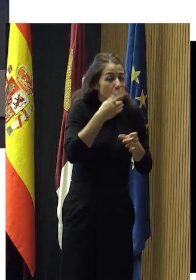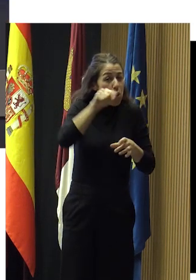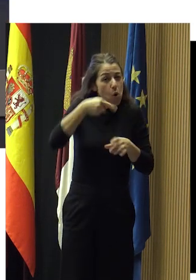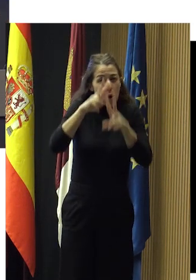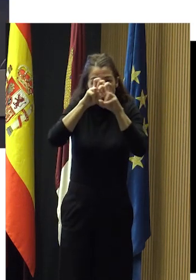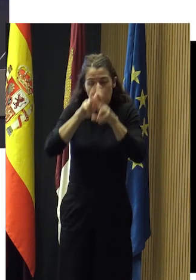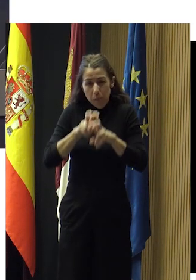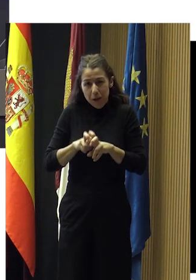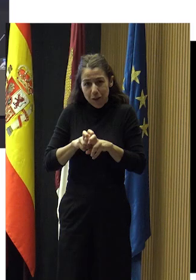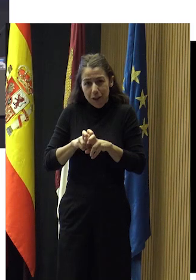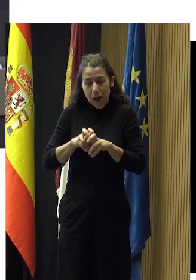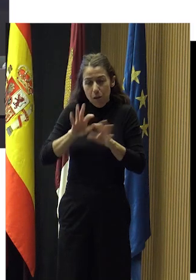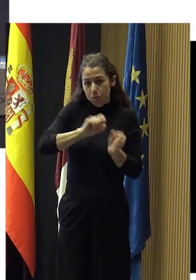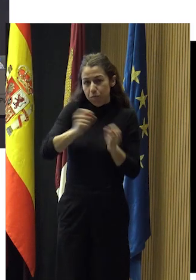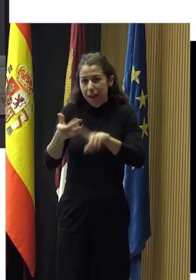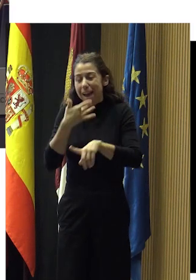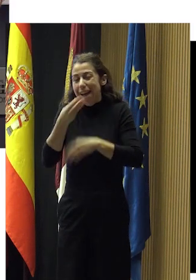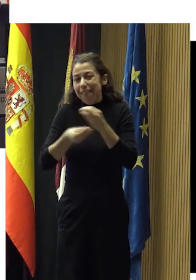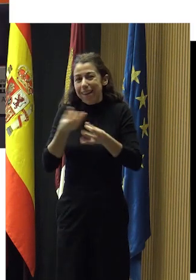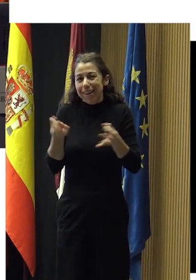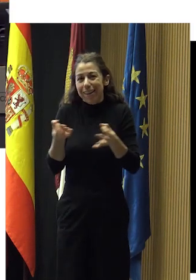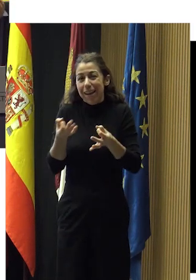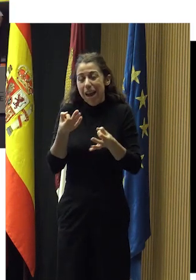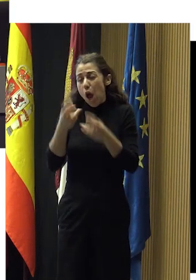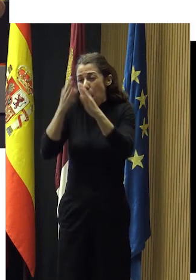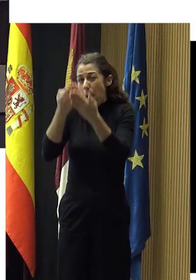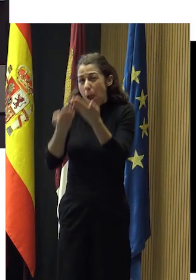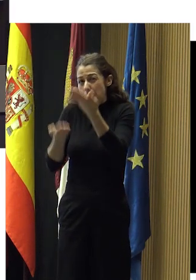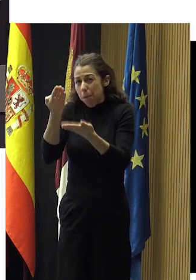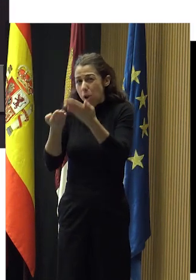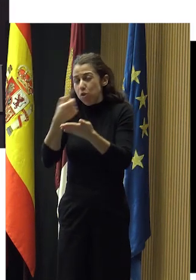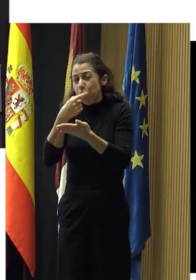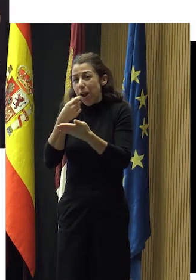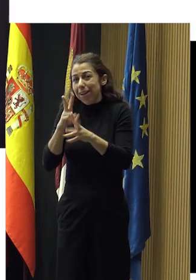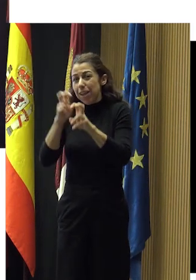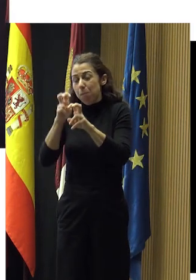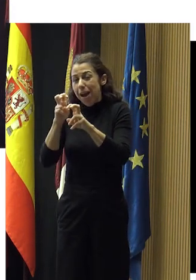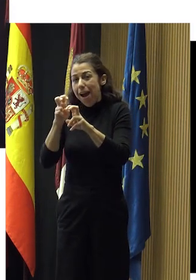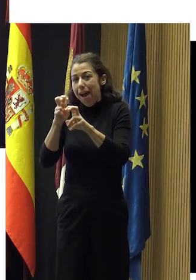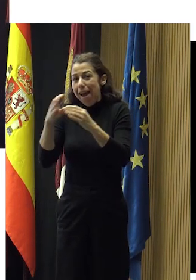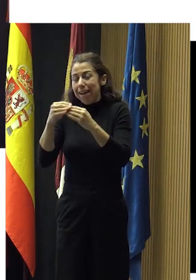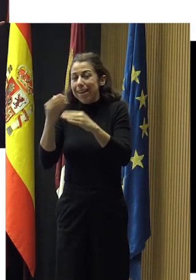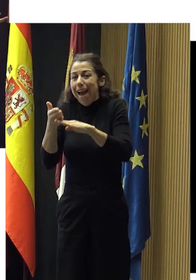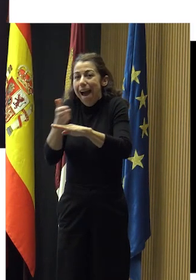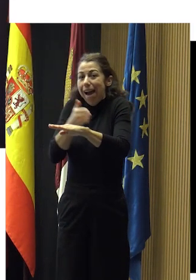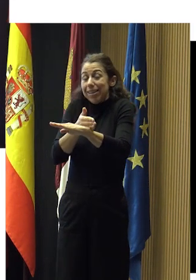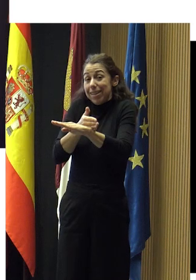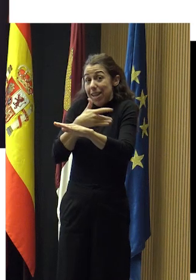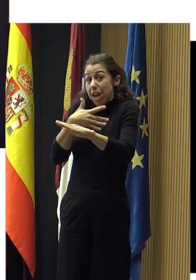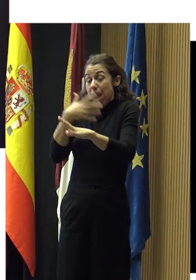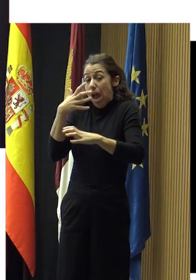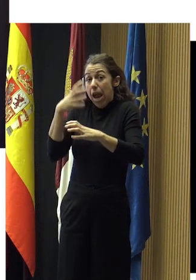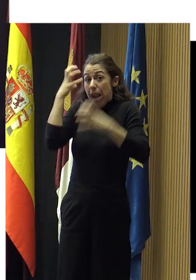investigación translacional lo que hace es también evaluar esos fármacos a nivel preclínico, ¿no? En modelos animales,